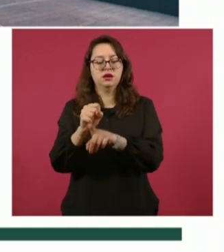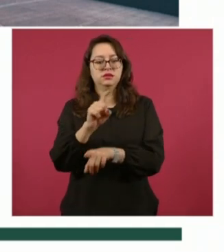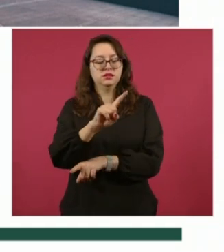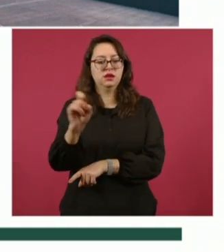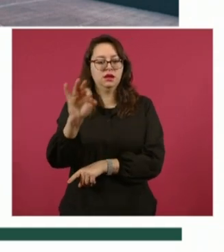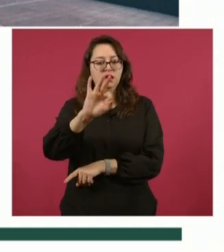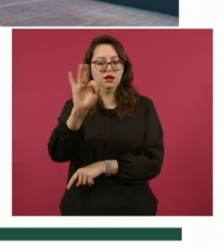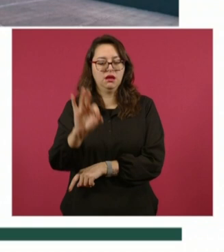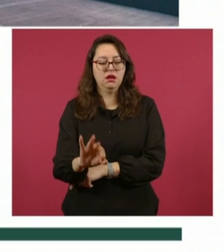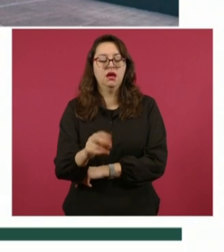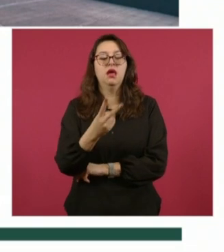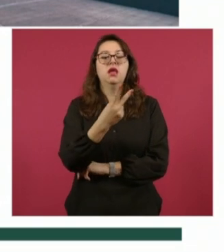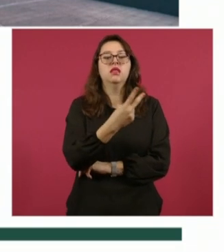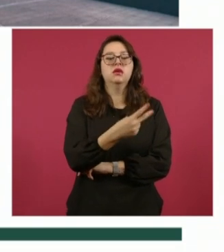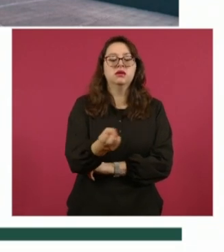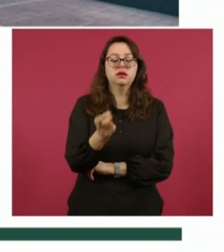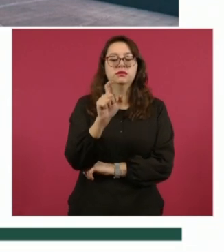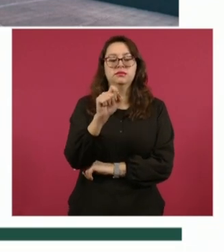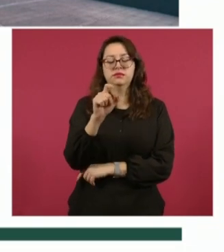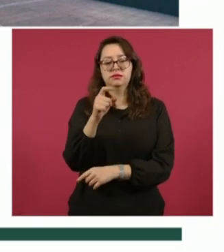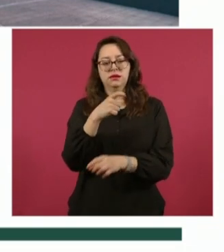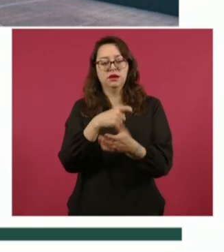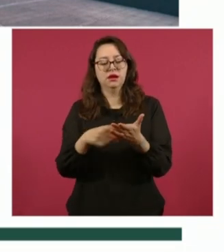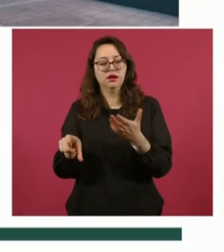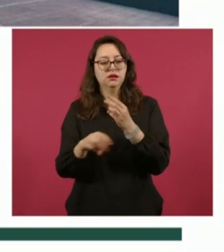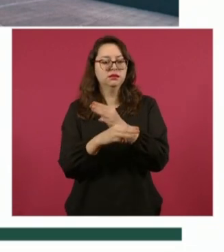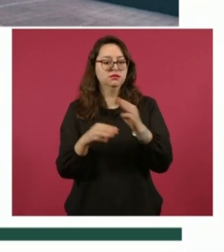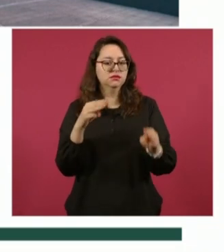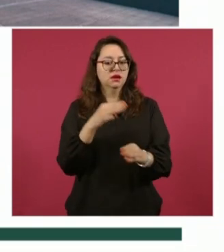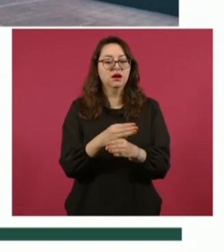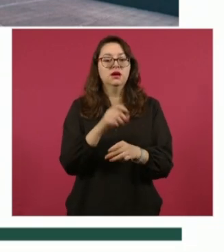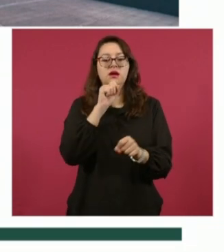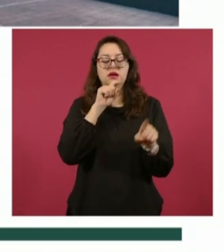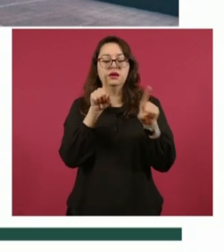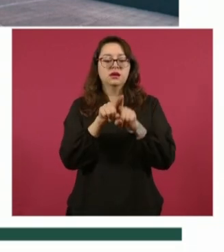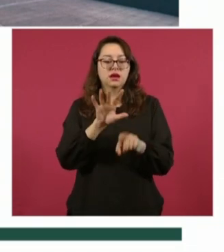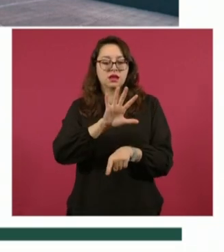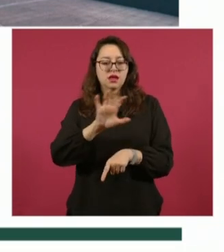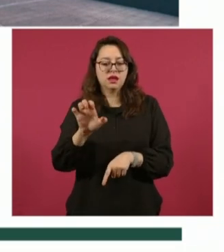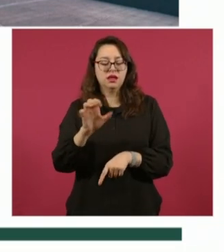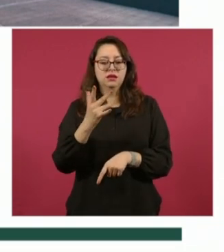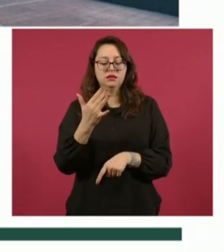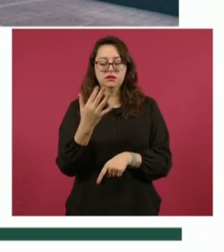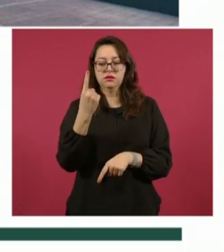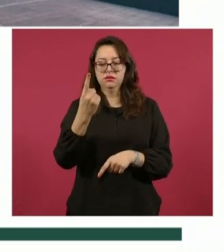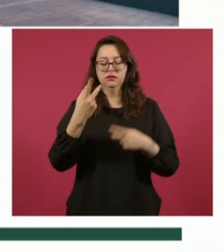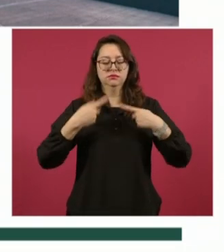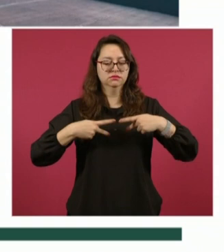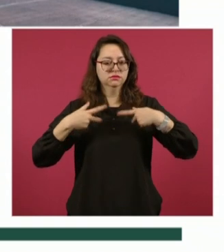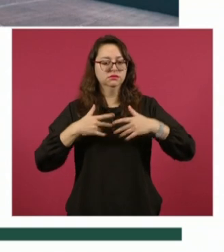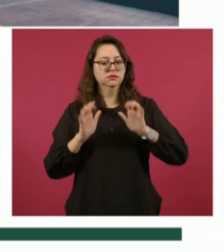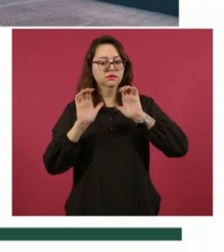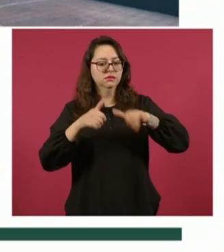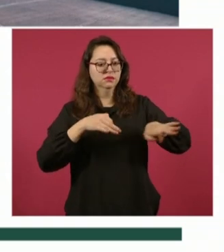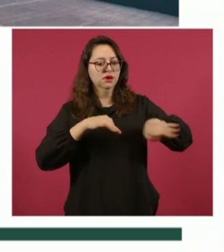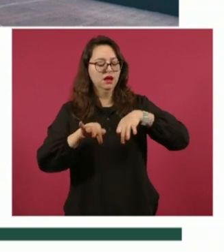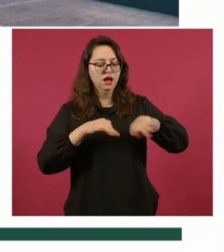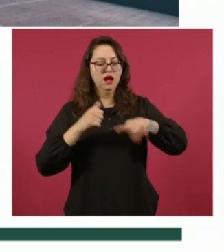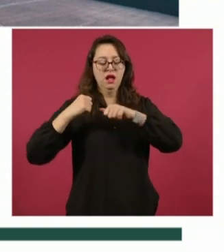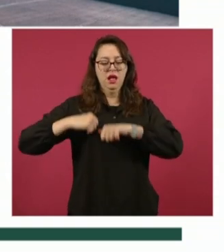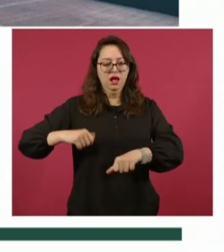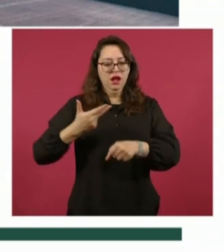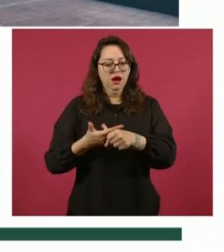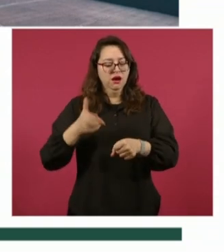adquirido 220 equipos y se integran 551 plazas para cuerpos de gobierno y equipos de supervisión, además